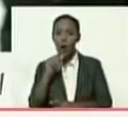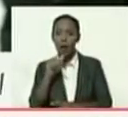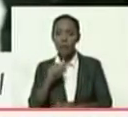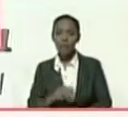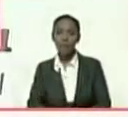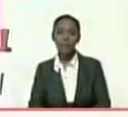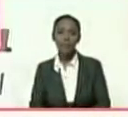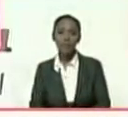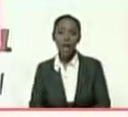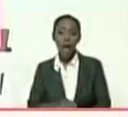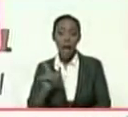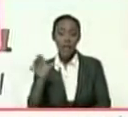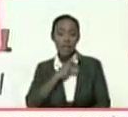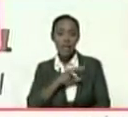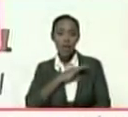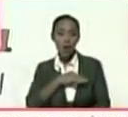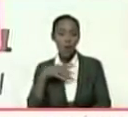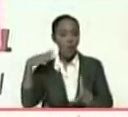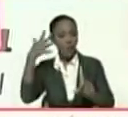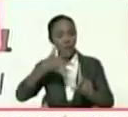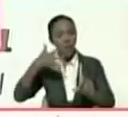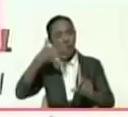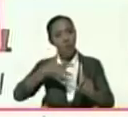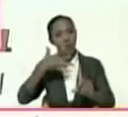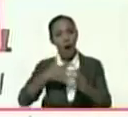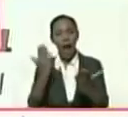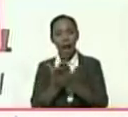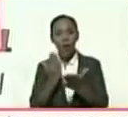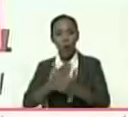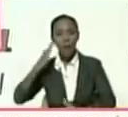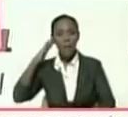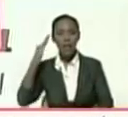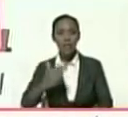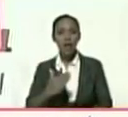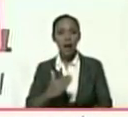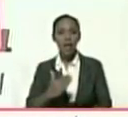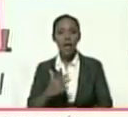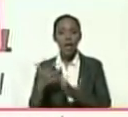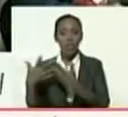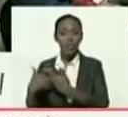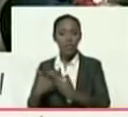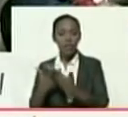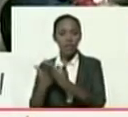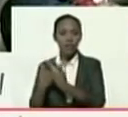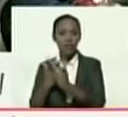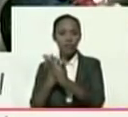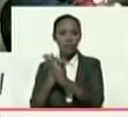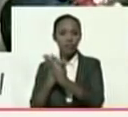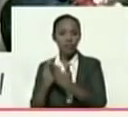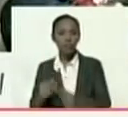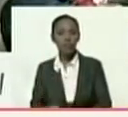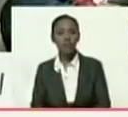señor fue formado en las escuelas militares de Pinochet.